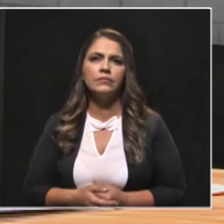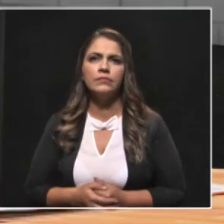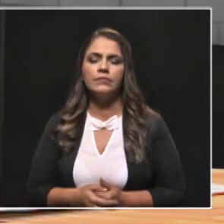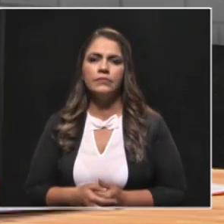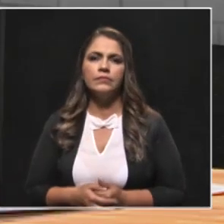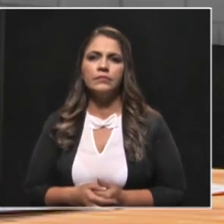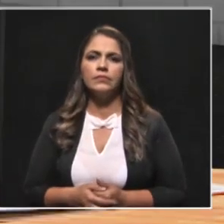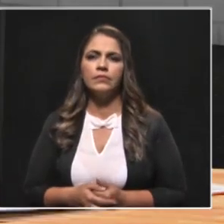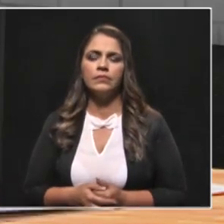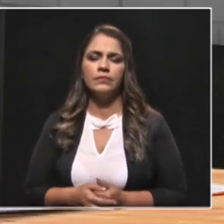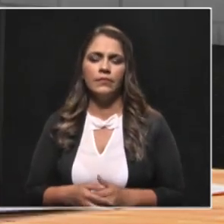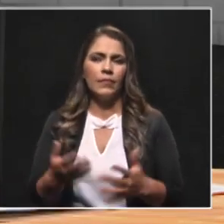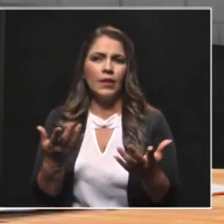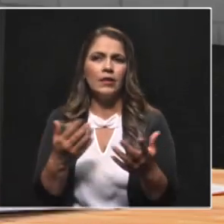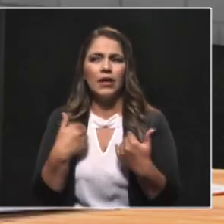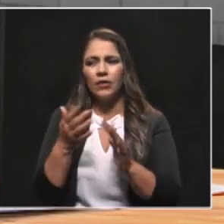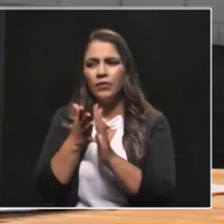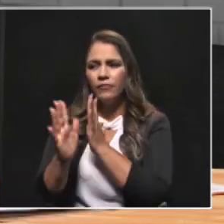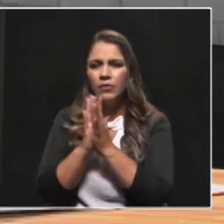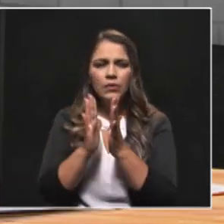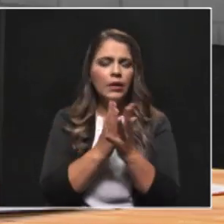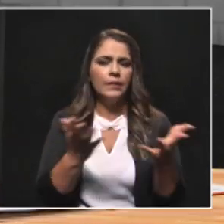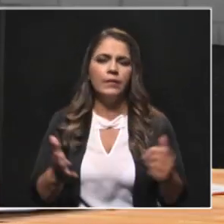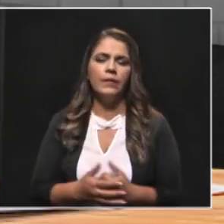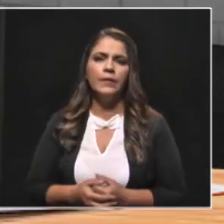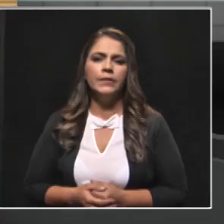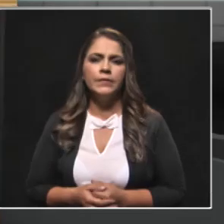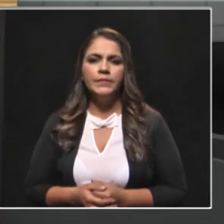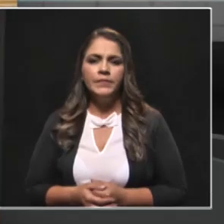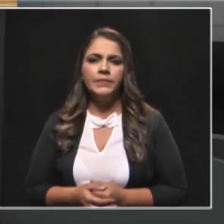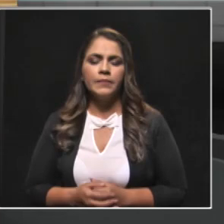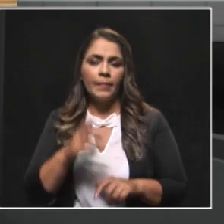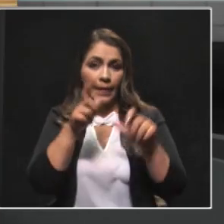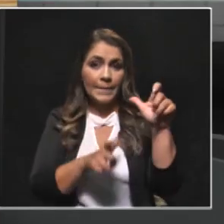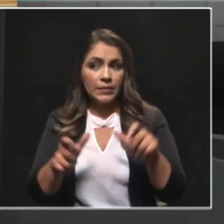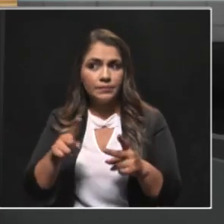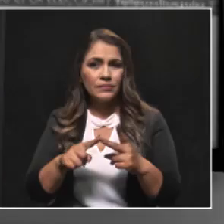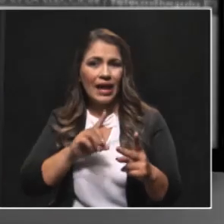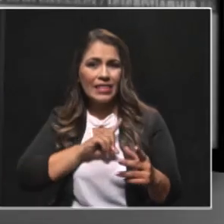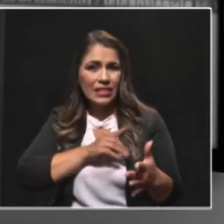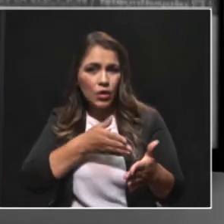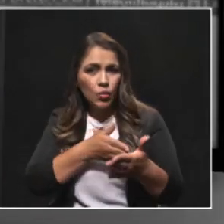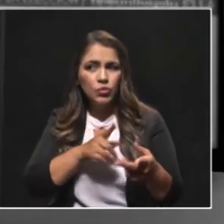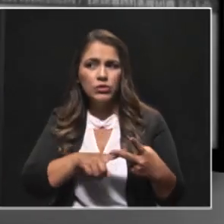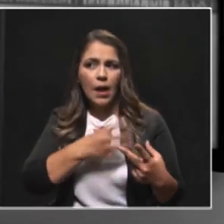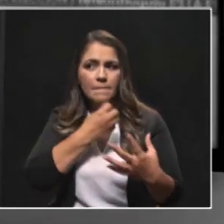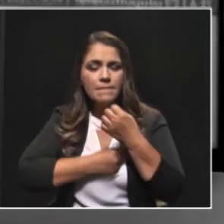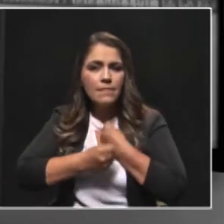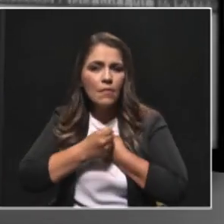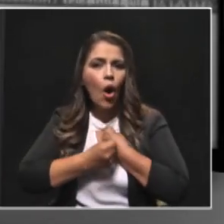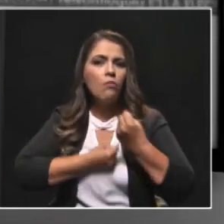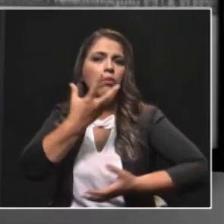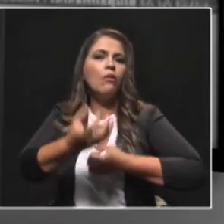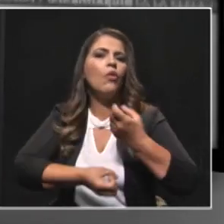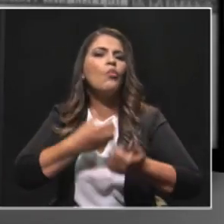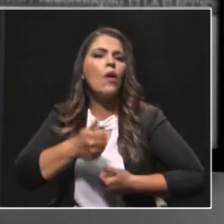la información que hoy disponemos. ¿La ciudadanía cada vez participa más, les denuncia, les advierte o sigue siendo un ejercicio